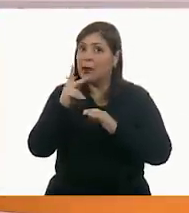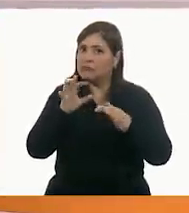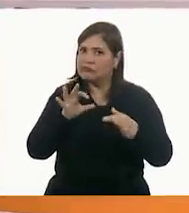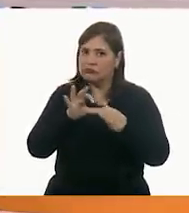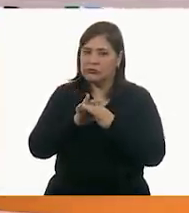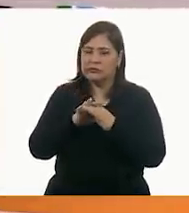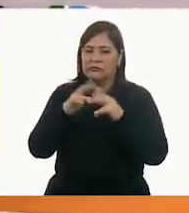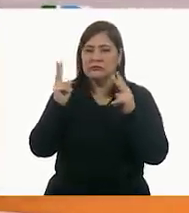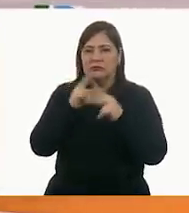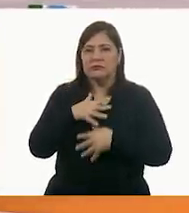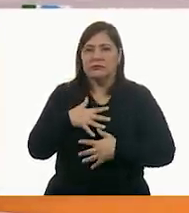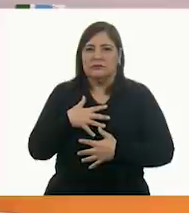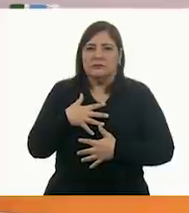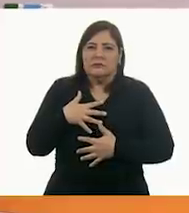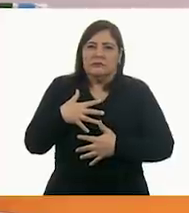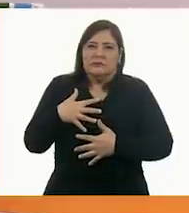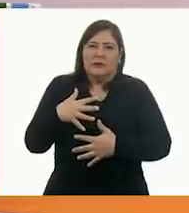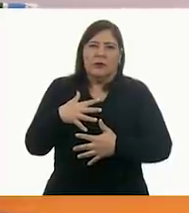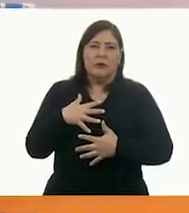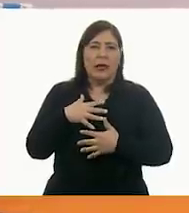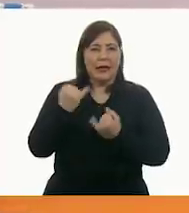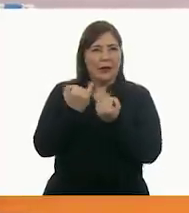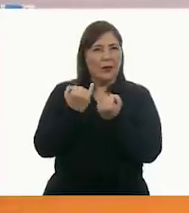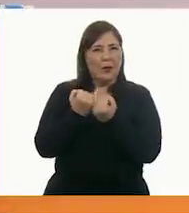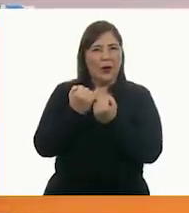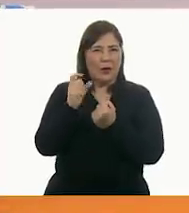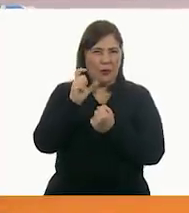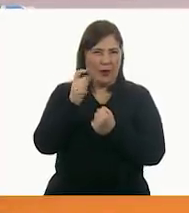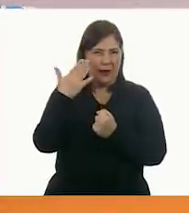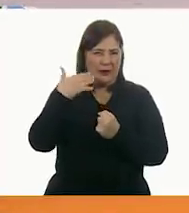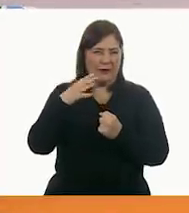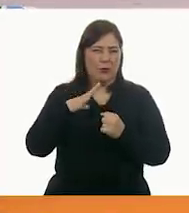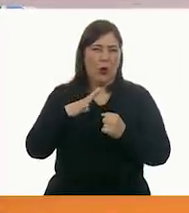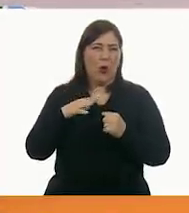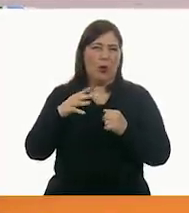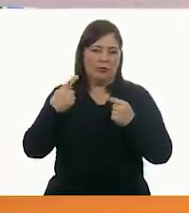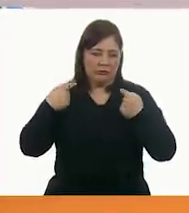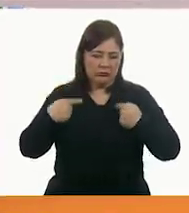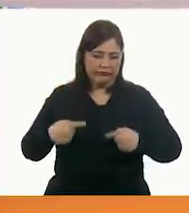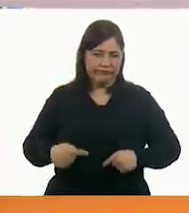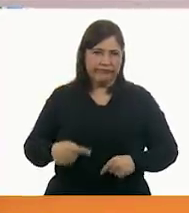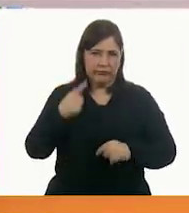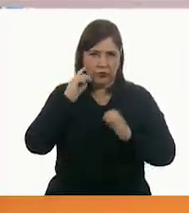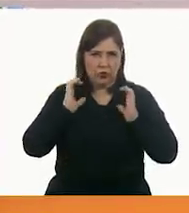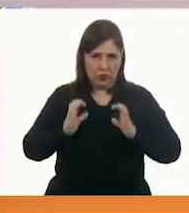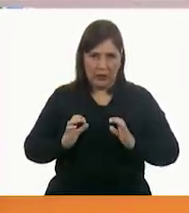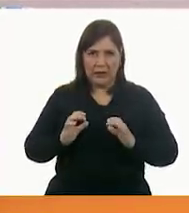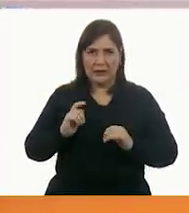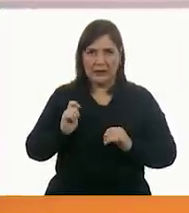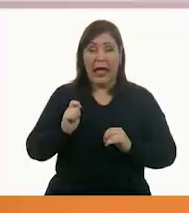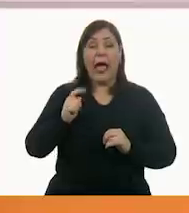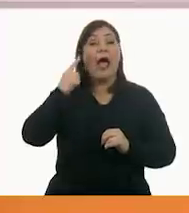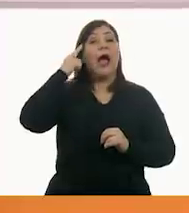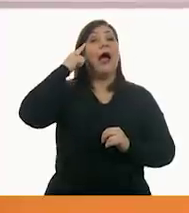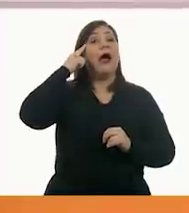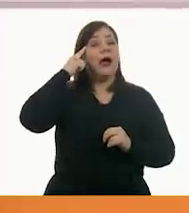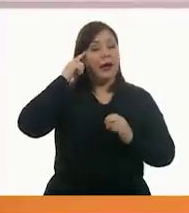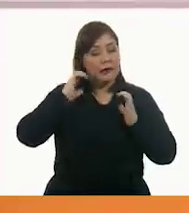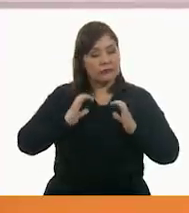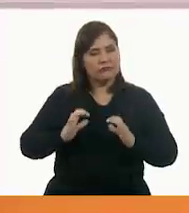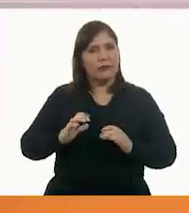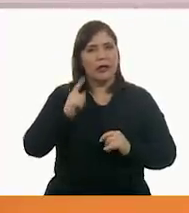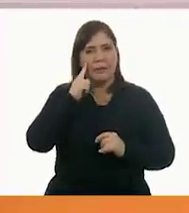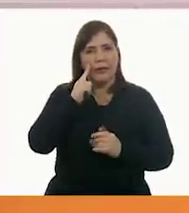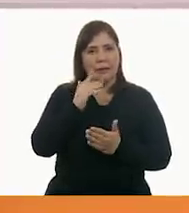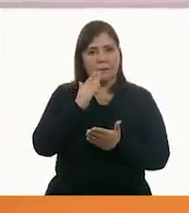como cuando hacemos nuestra postura, ¿te acuerdas? Sí. Y hablando de postura, ajá, esta de parar